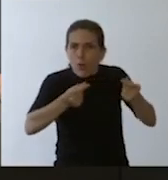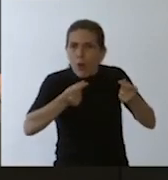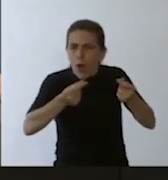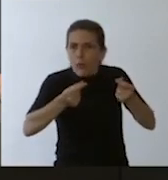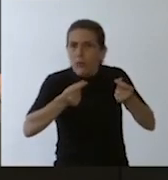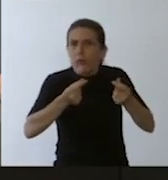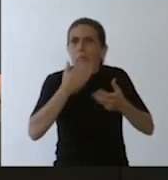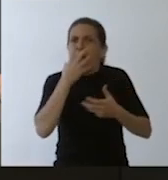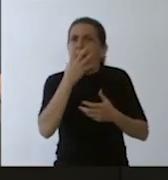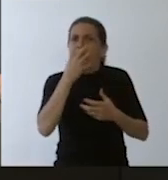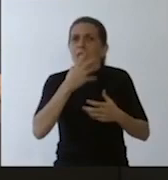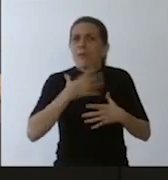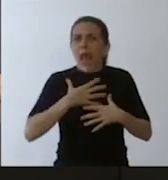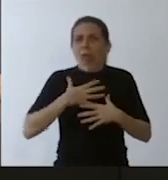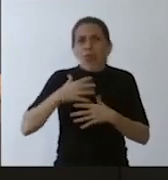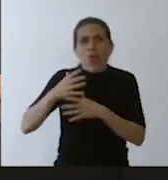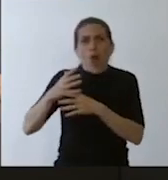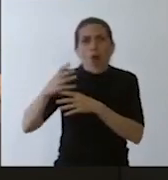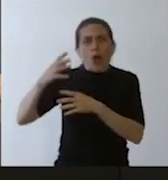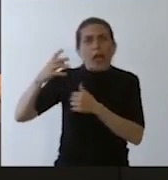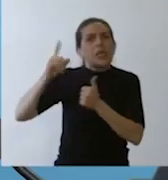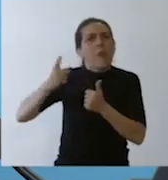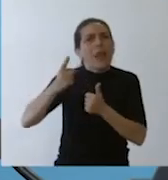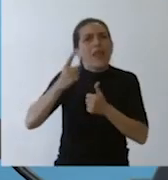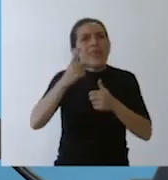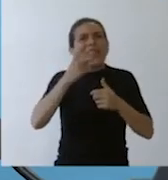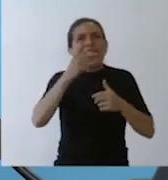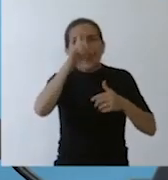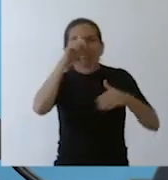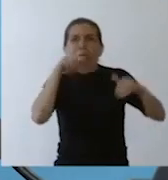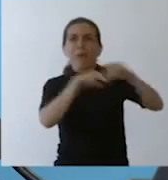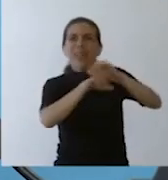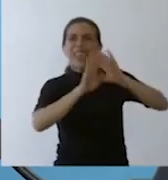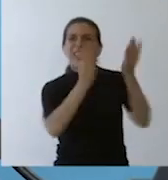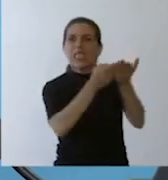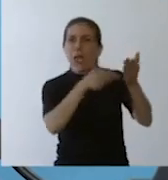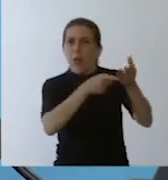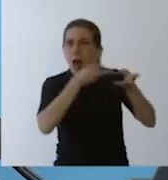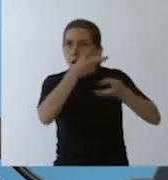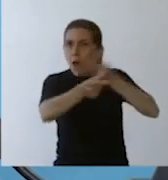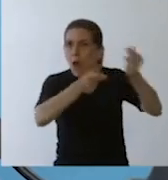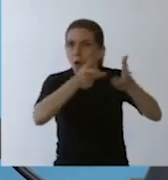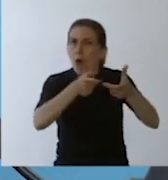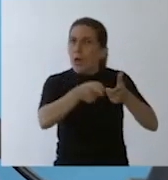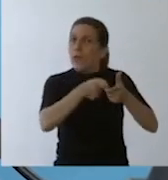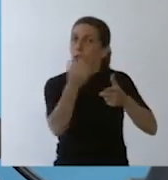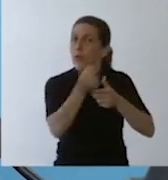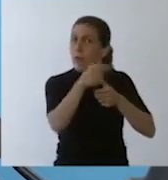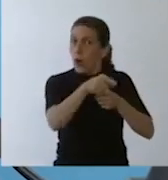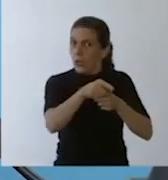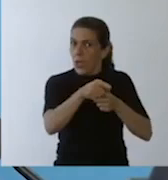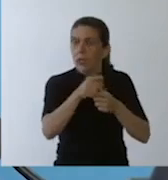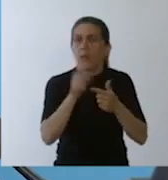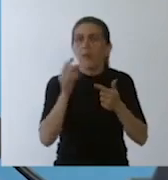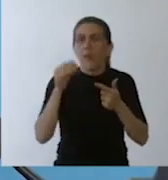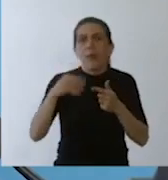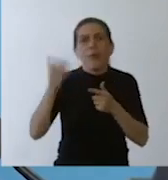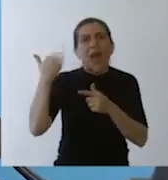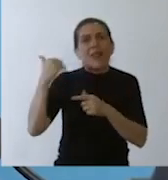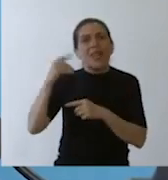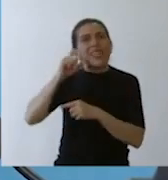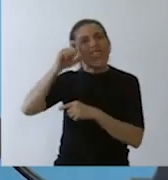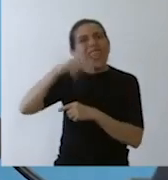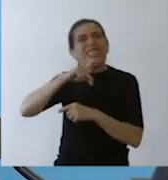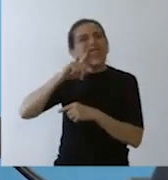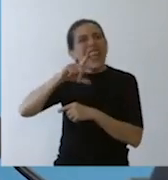importante de respiradores y equipo de terapia intensiva, que no es un tema menor. Quiero completar un poco lo que dijo la doctora Gentile